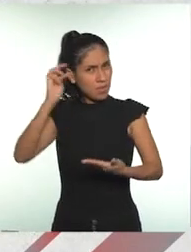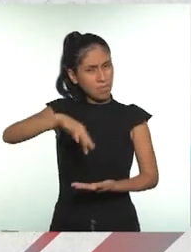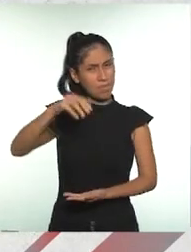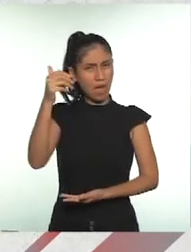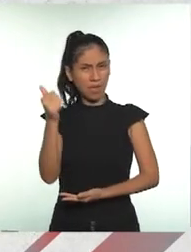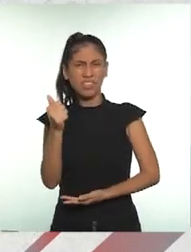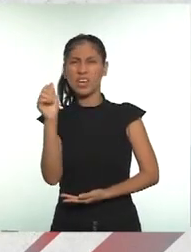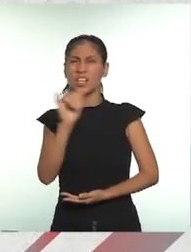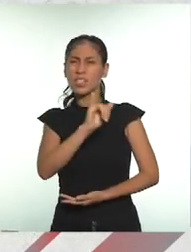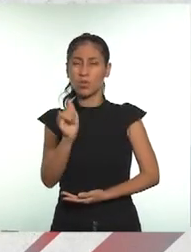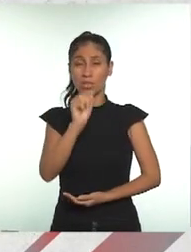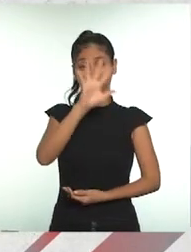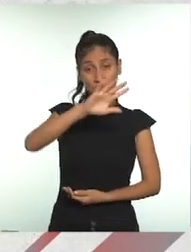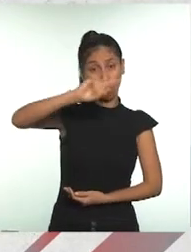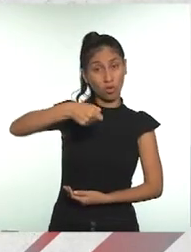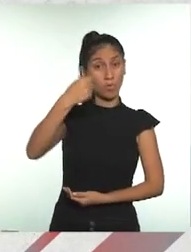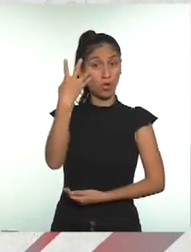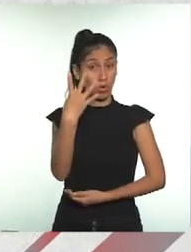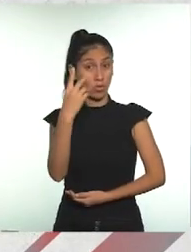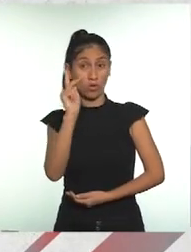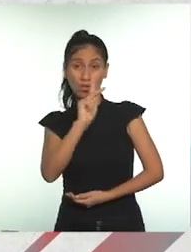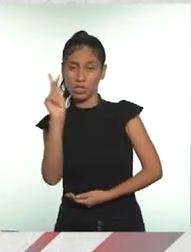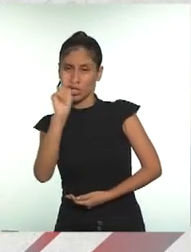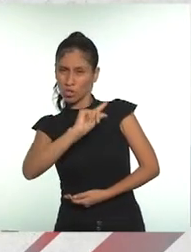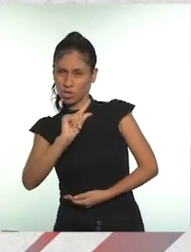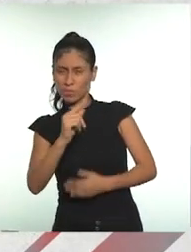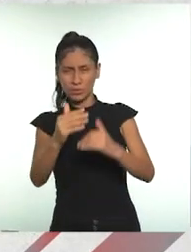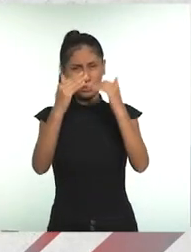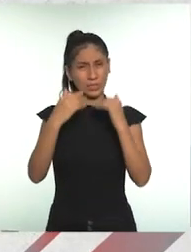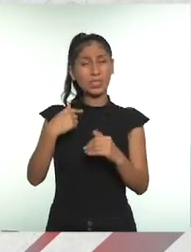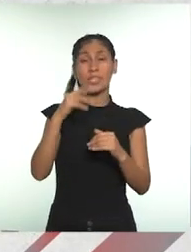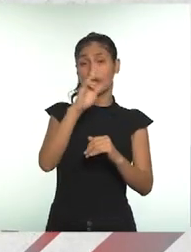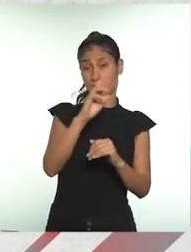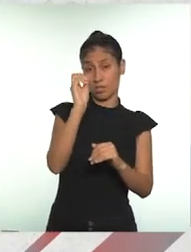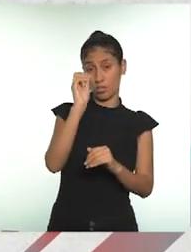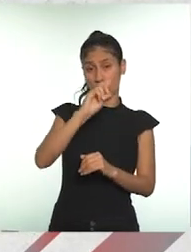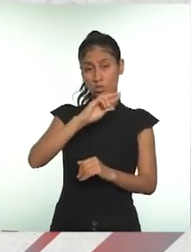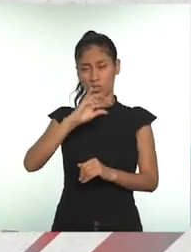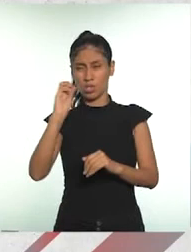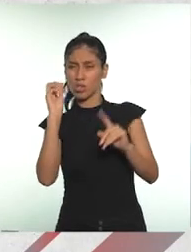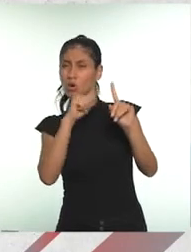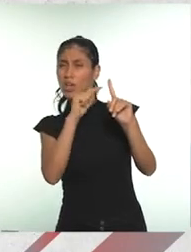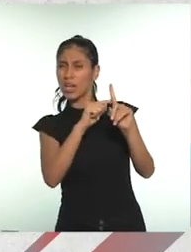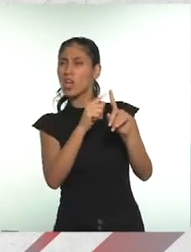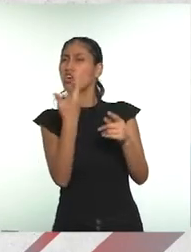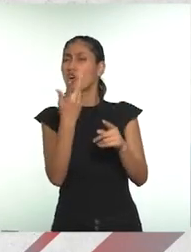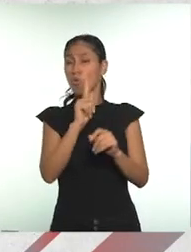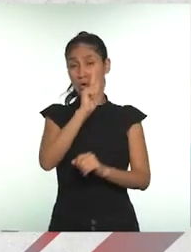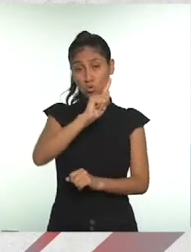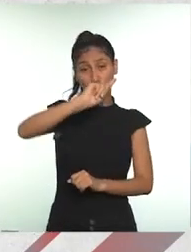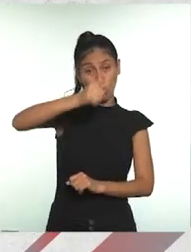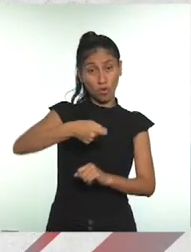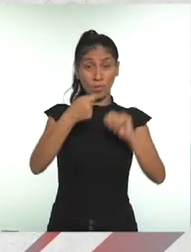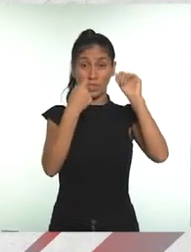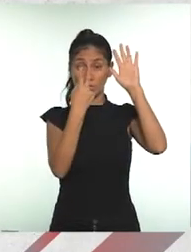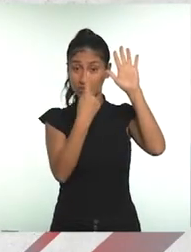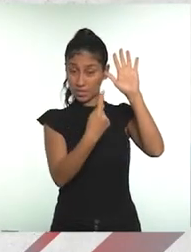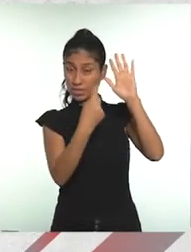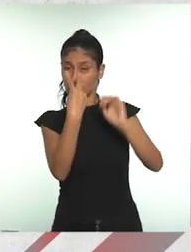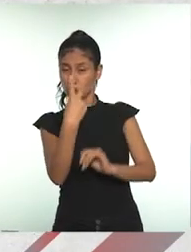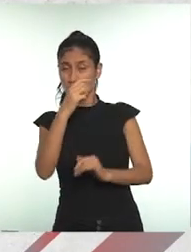de 56,4 kilogramos. Rodrigo mide 1,62 metros y